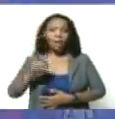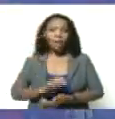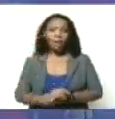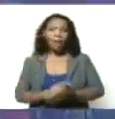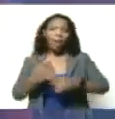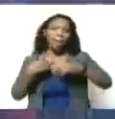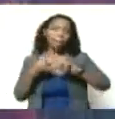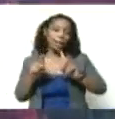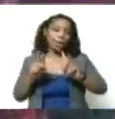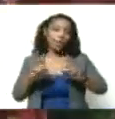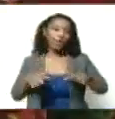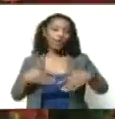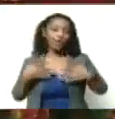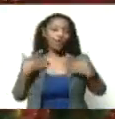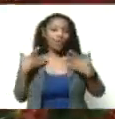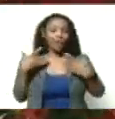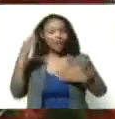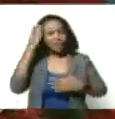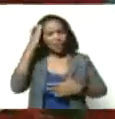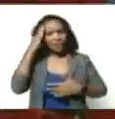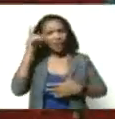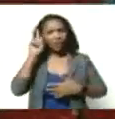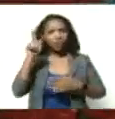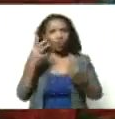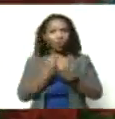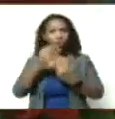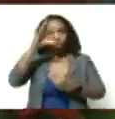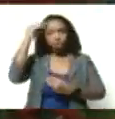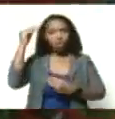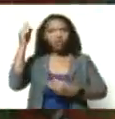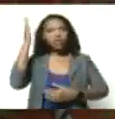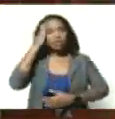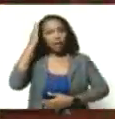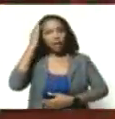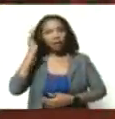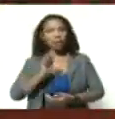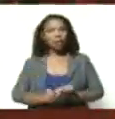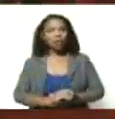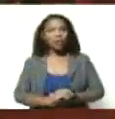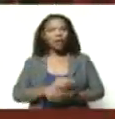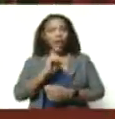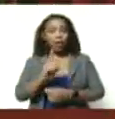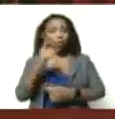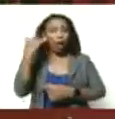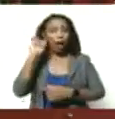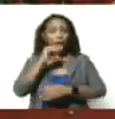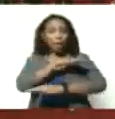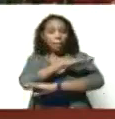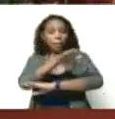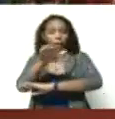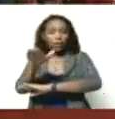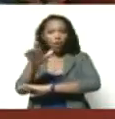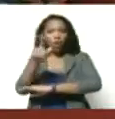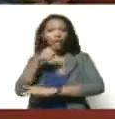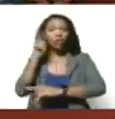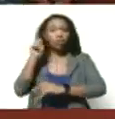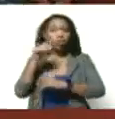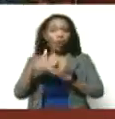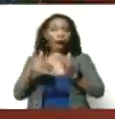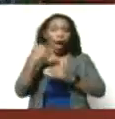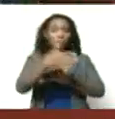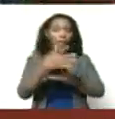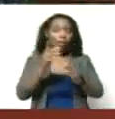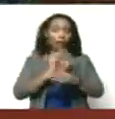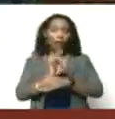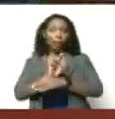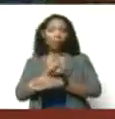pero nos alegra saber que estás con Dios. Saber que estás en el paraíso, que te nos adelantaste, amigo, y